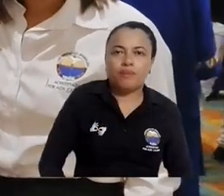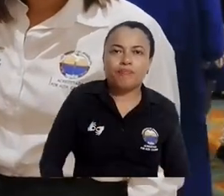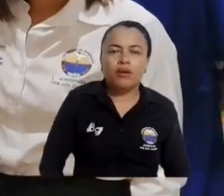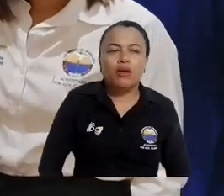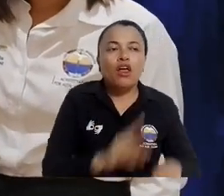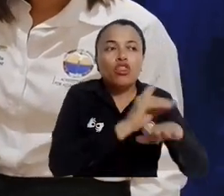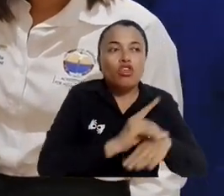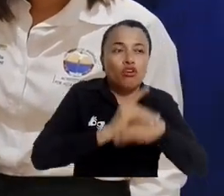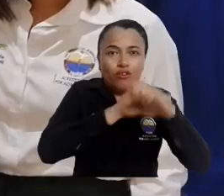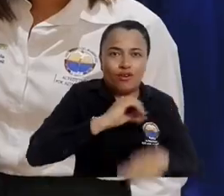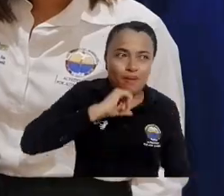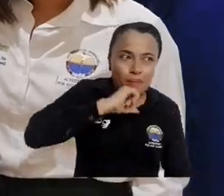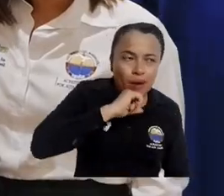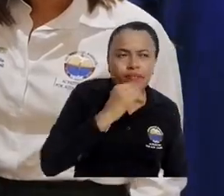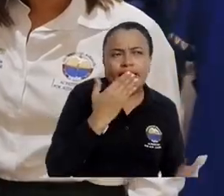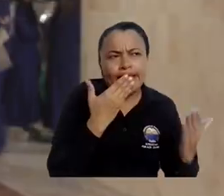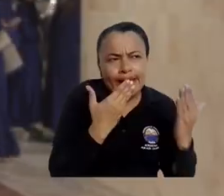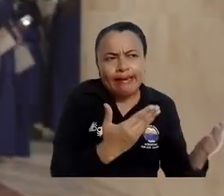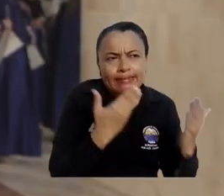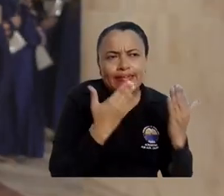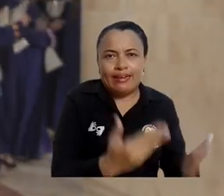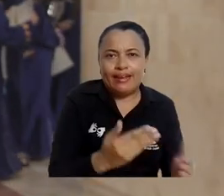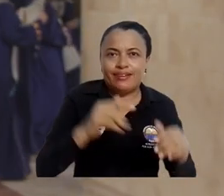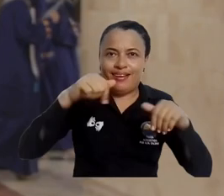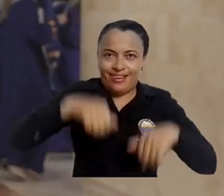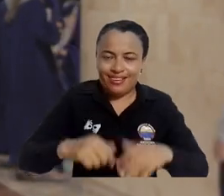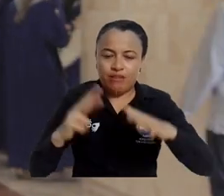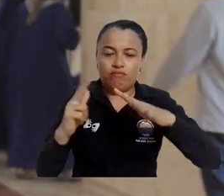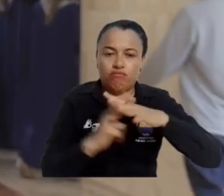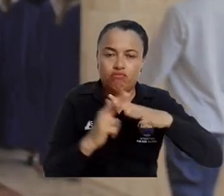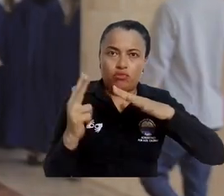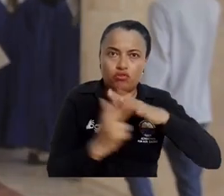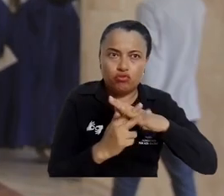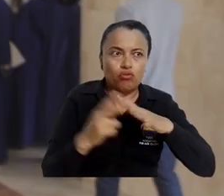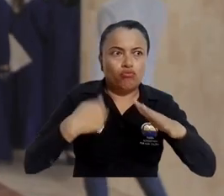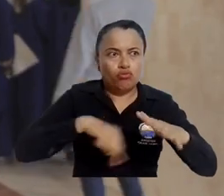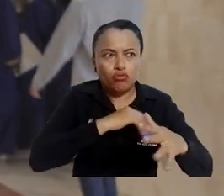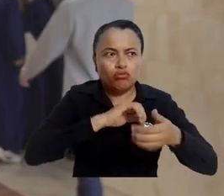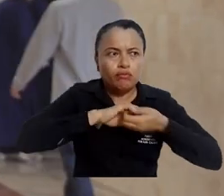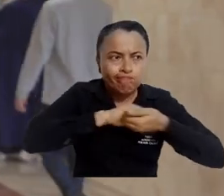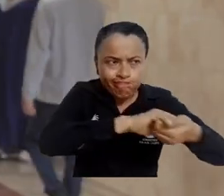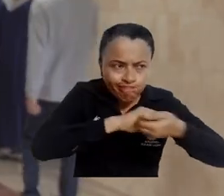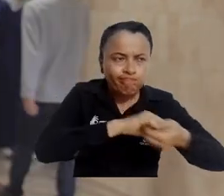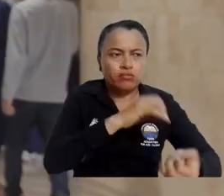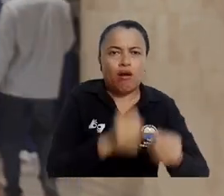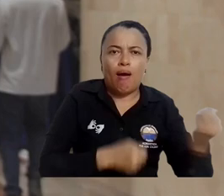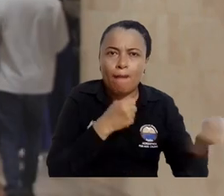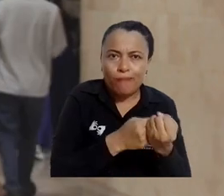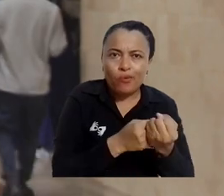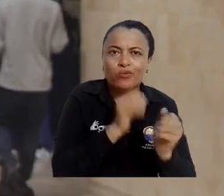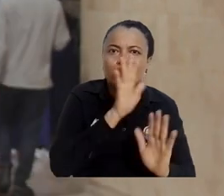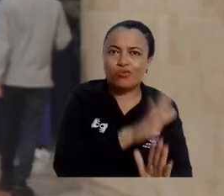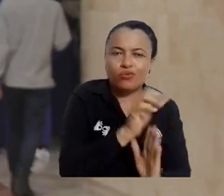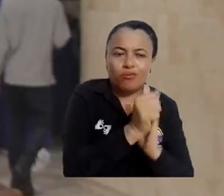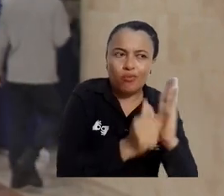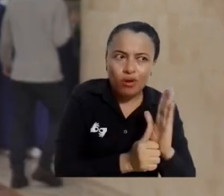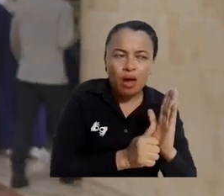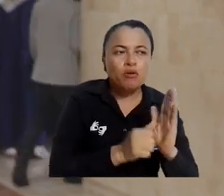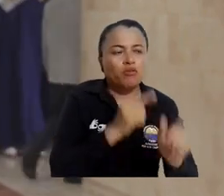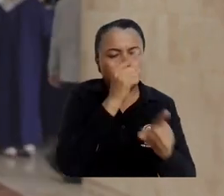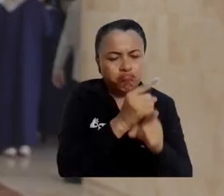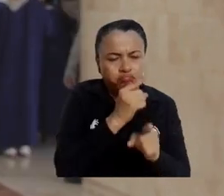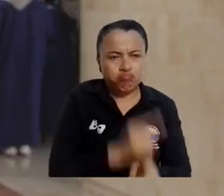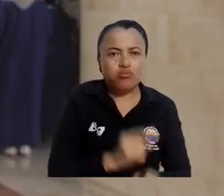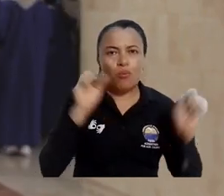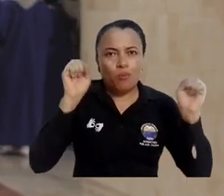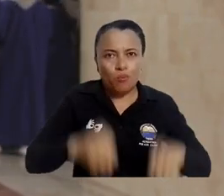el sector educativo. Al doctor Pablo Vera, muchos agradecimientos, que desde el municipio de Fundación estaremos trabajando articuladamente para